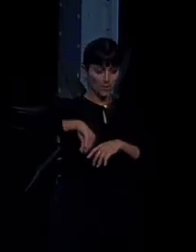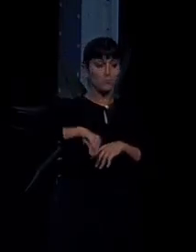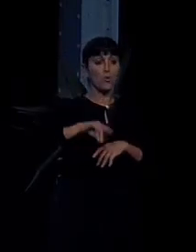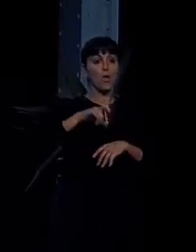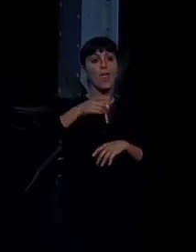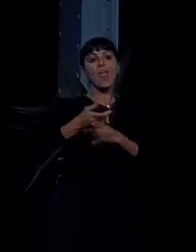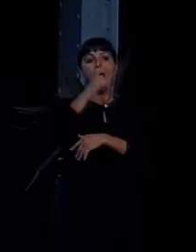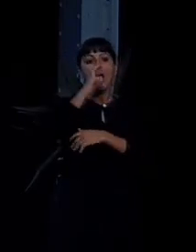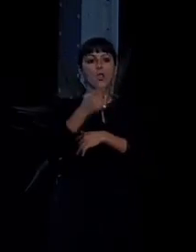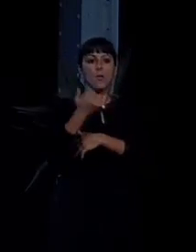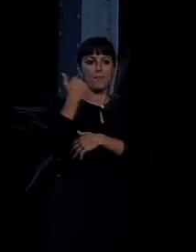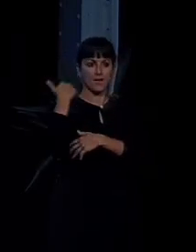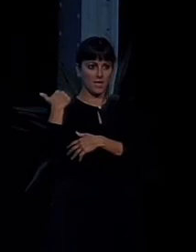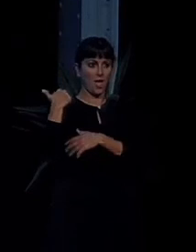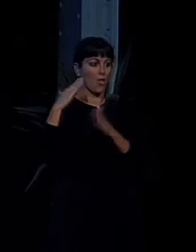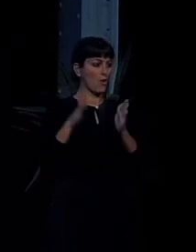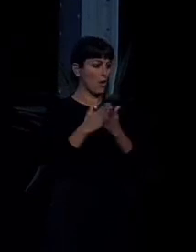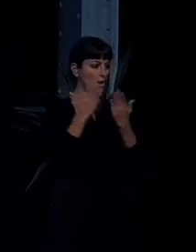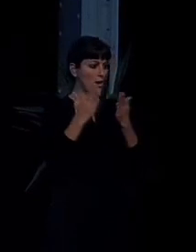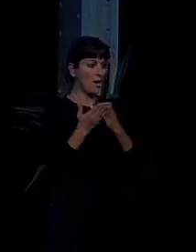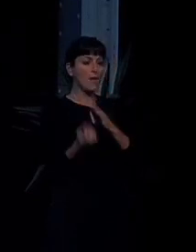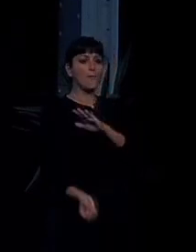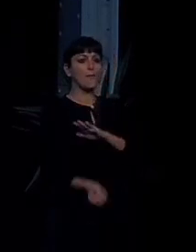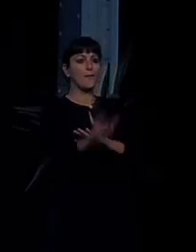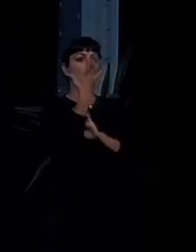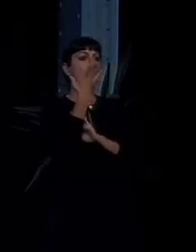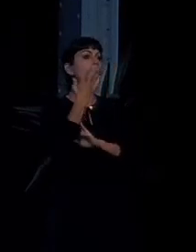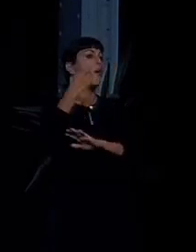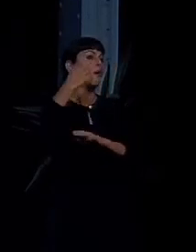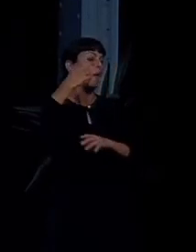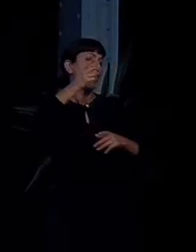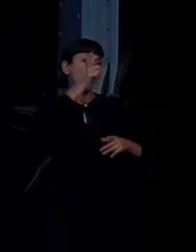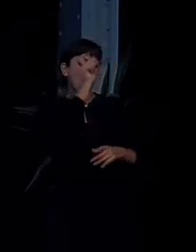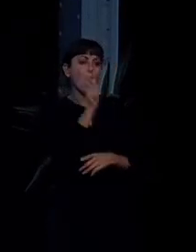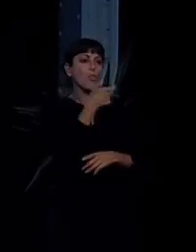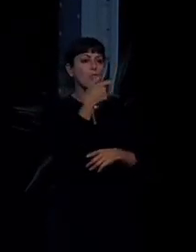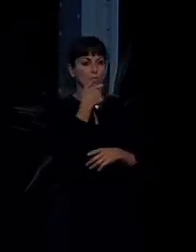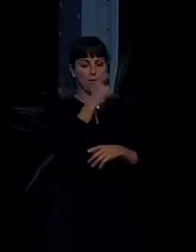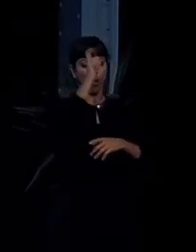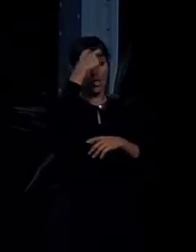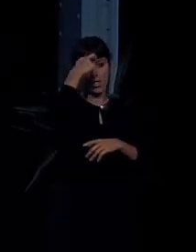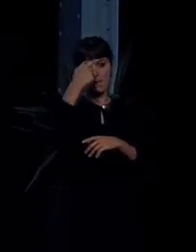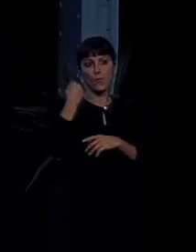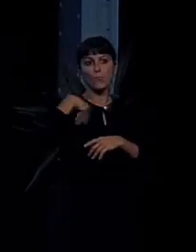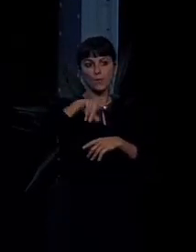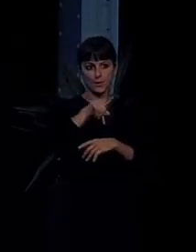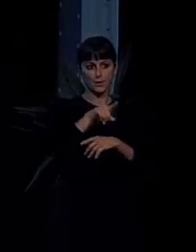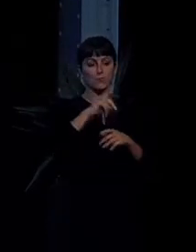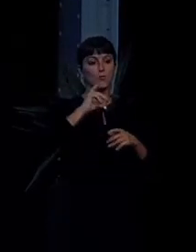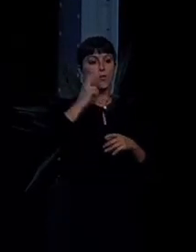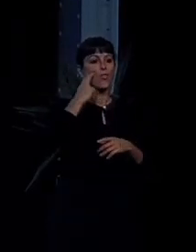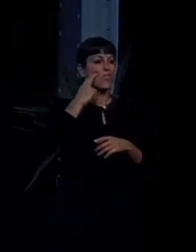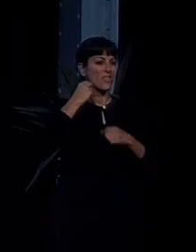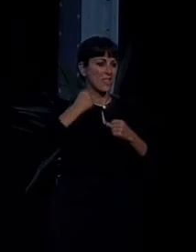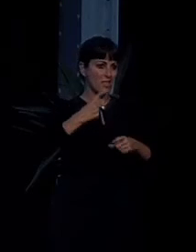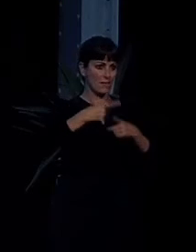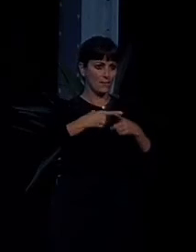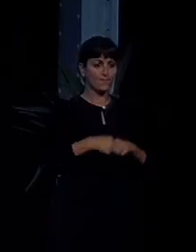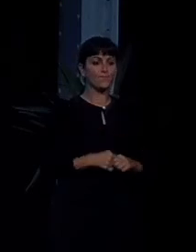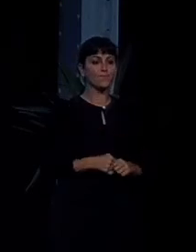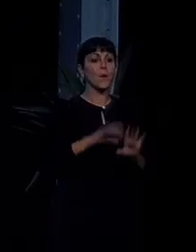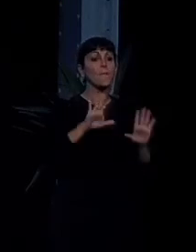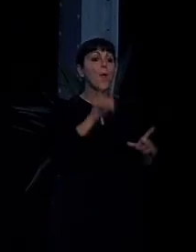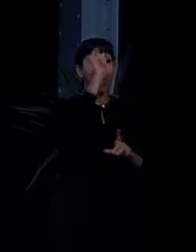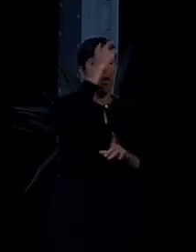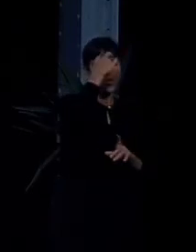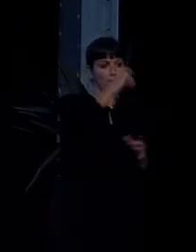de Microfísica sexista del poder, ¿no? La idea de conceptualizar las representaciones sobre el peligro sexual como un sistema político me